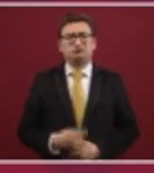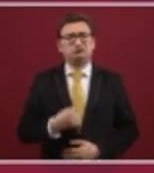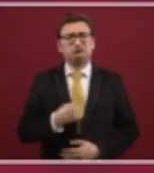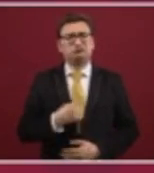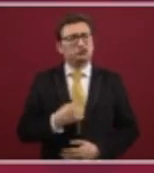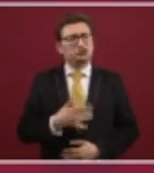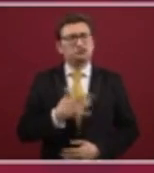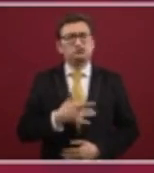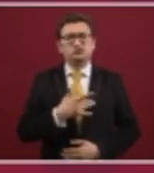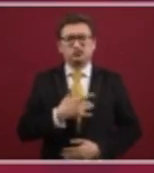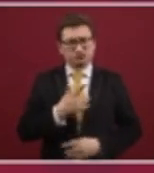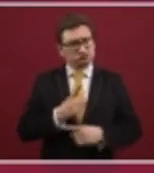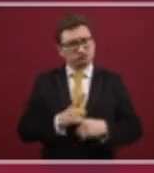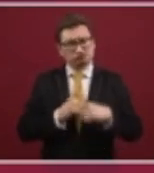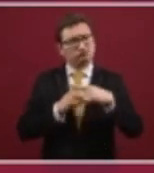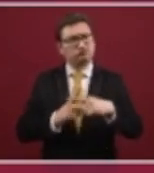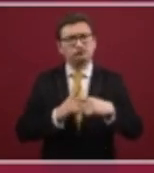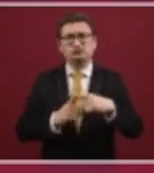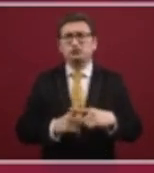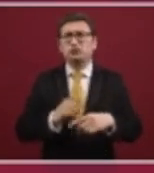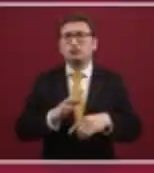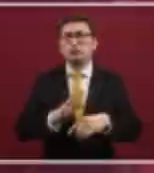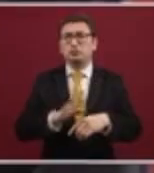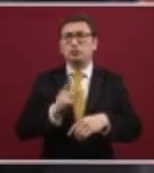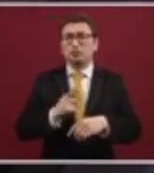La transformación, la cuarta va,